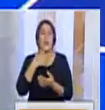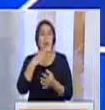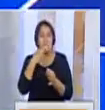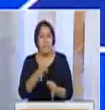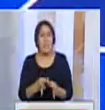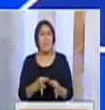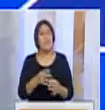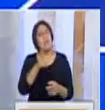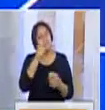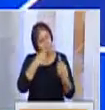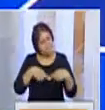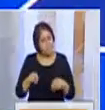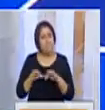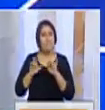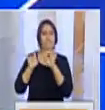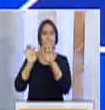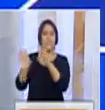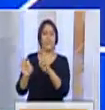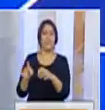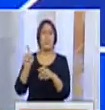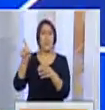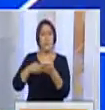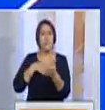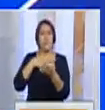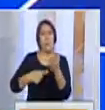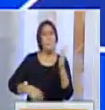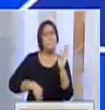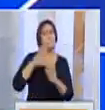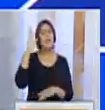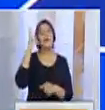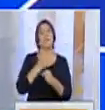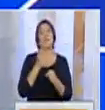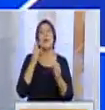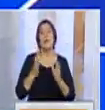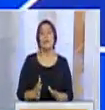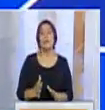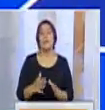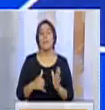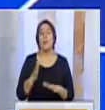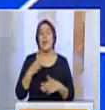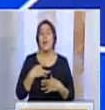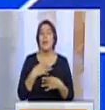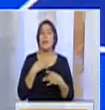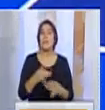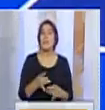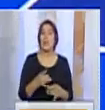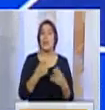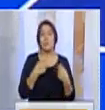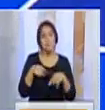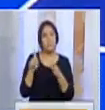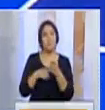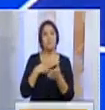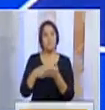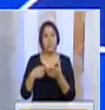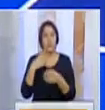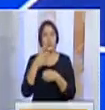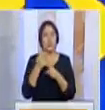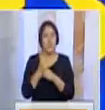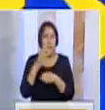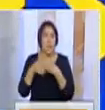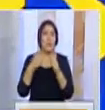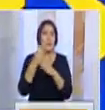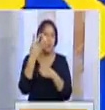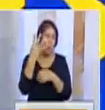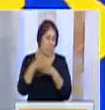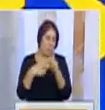votar, para que puedan haber más guatemaltecos en el extranjero interesados en ir a votar elección con elección. Perfecto.